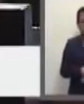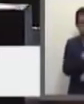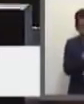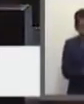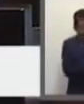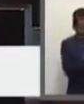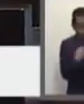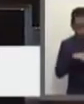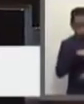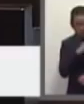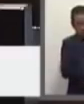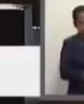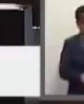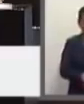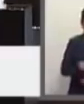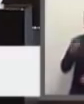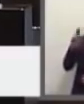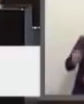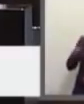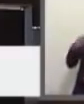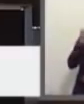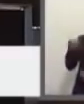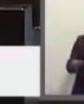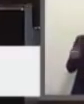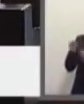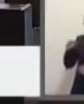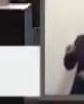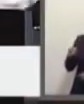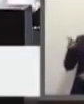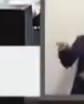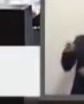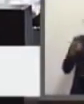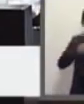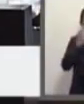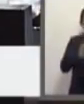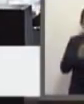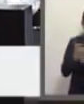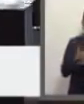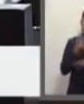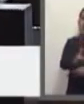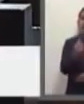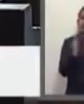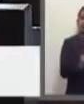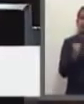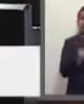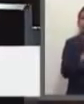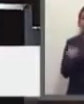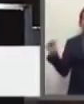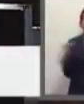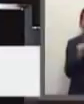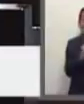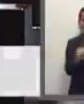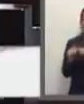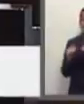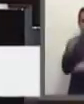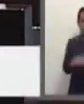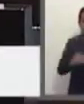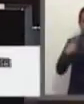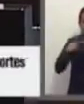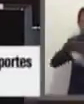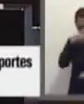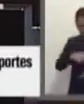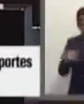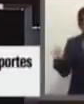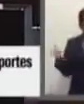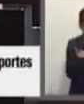quiere negocios, que empiece por pagar sus impuestos, como lo paga todo el pueblo de México. Yo